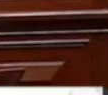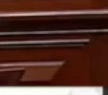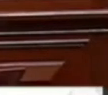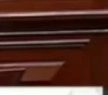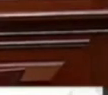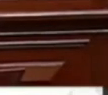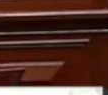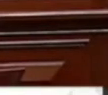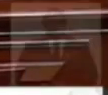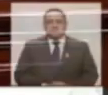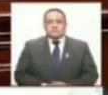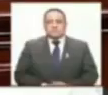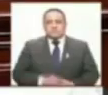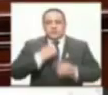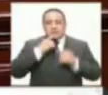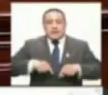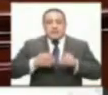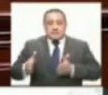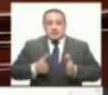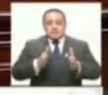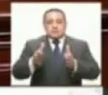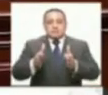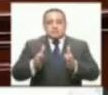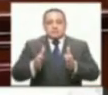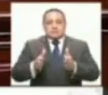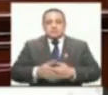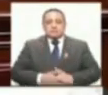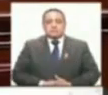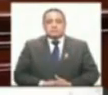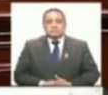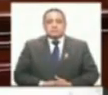de mejor manera. En este sentido,